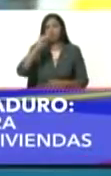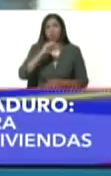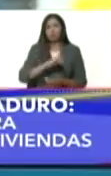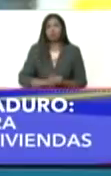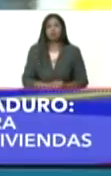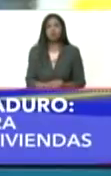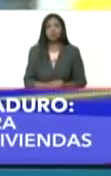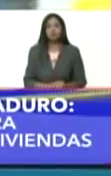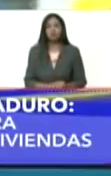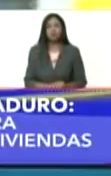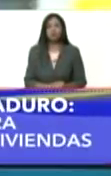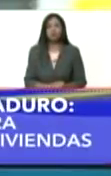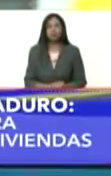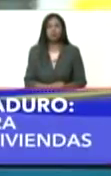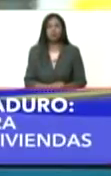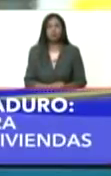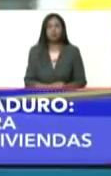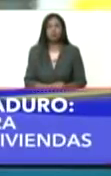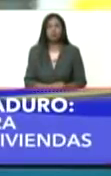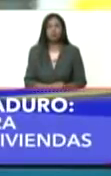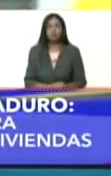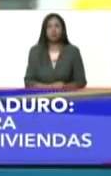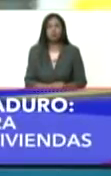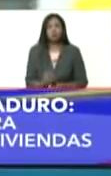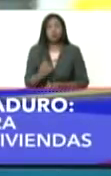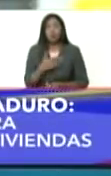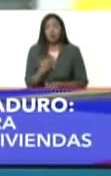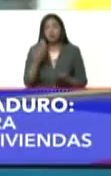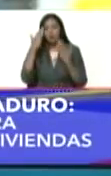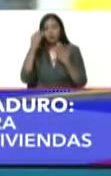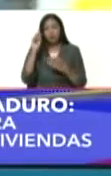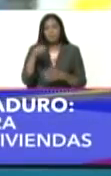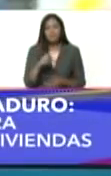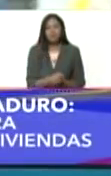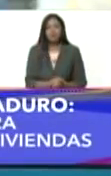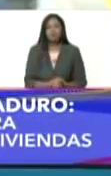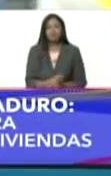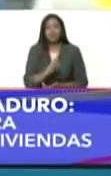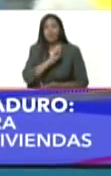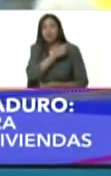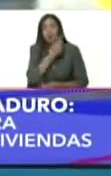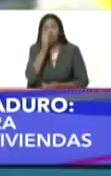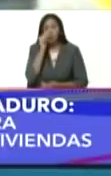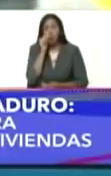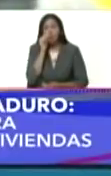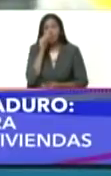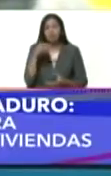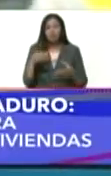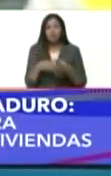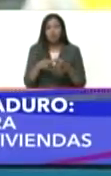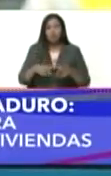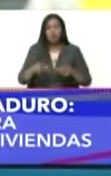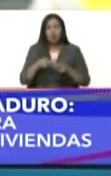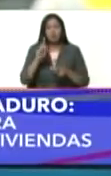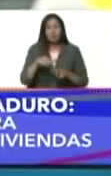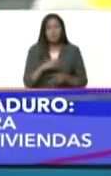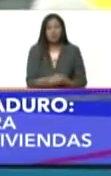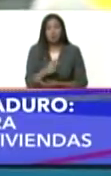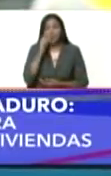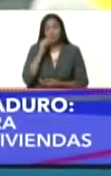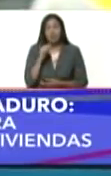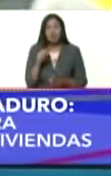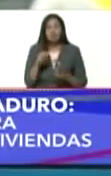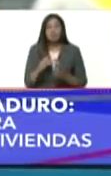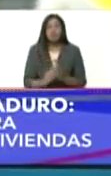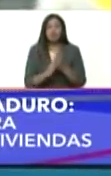Maduro Moros. Quiero saludar también al general de brigada Escalona Briceño, director del